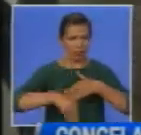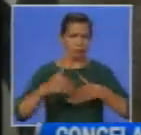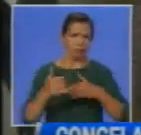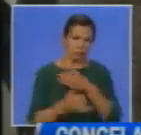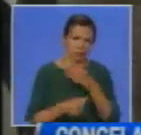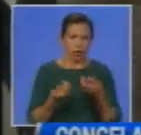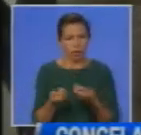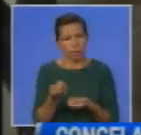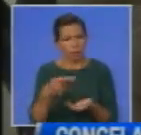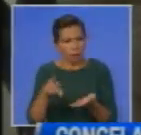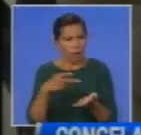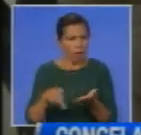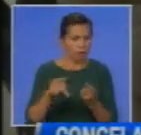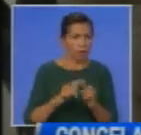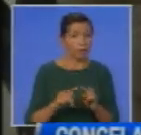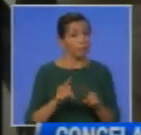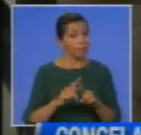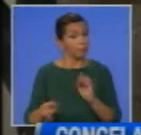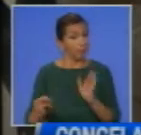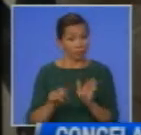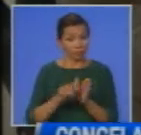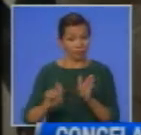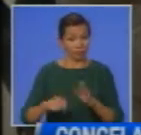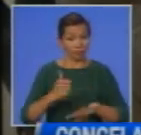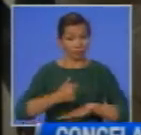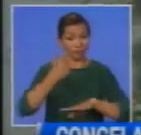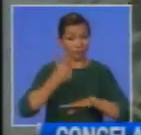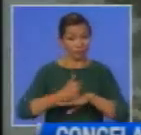Sin embargo, para la Fiscalía, este mecanismo es usado